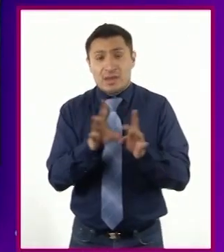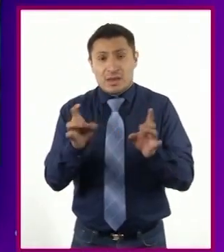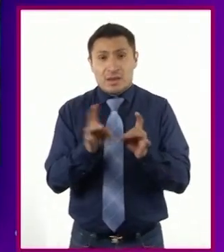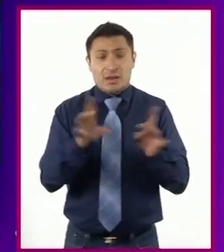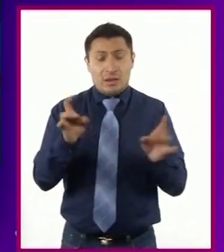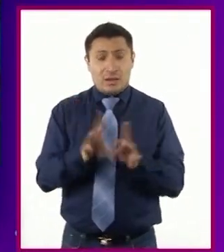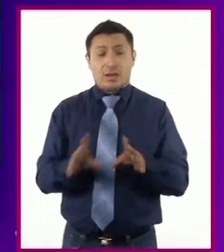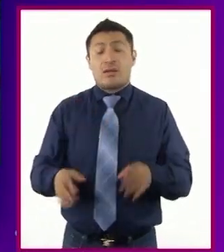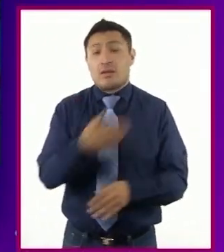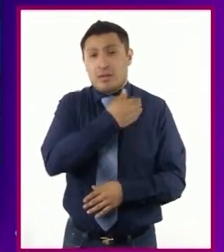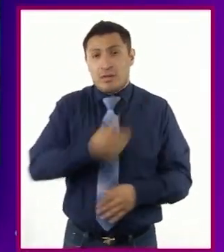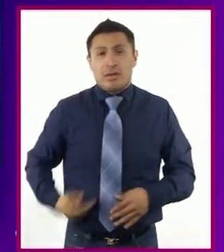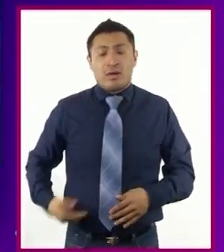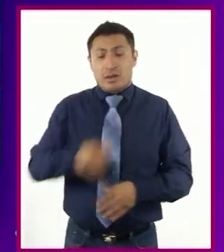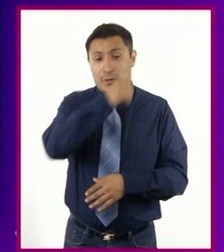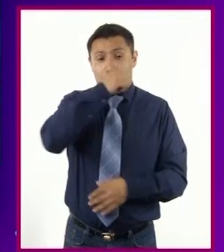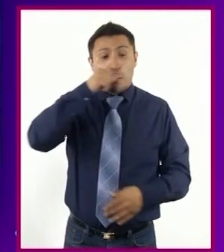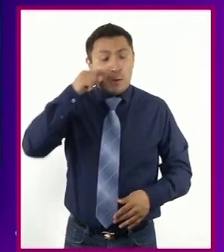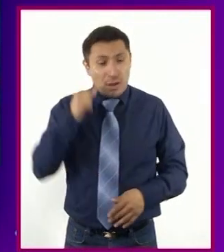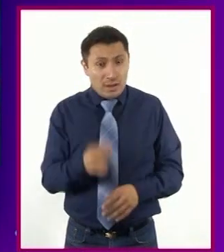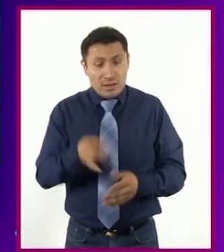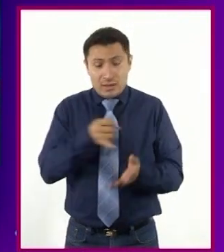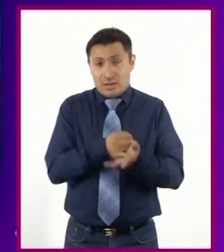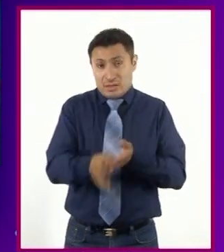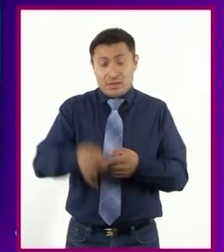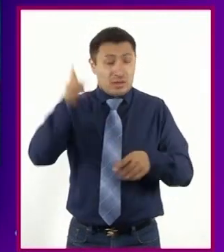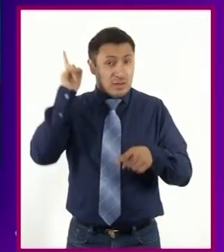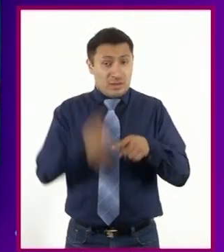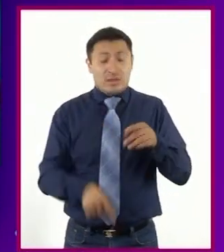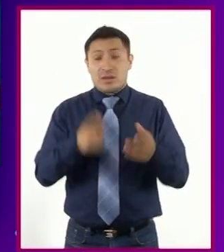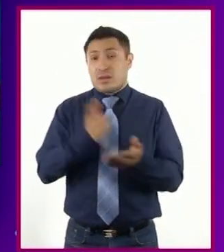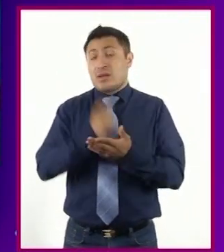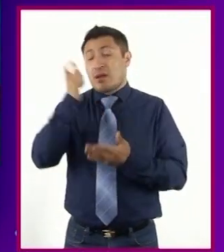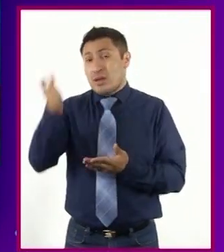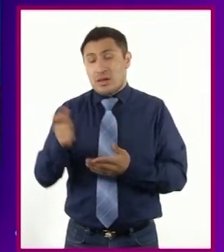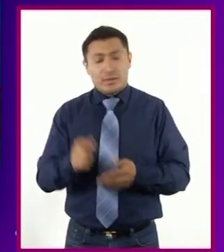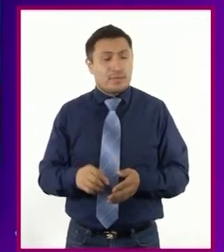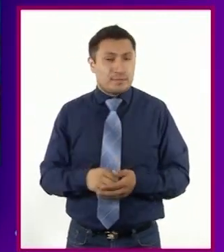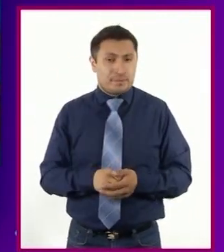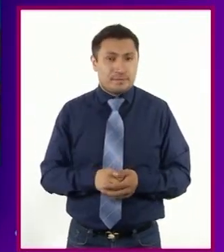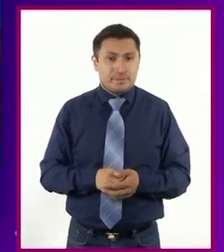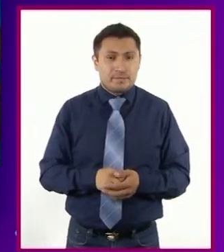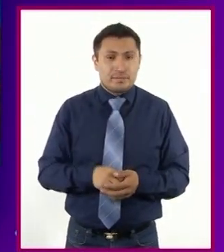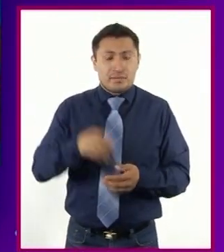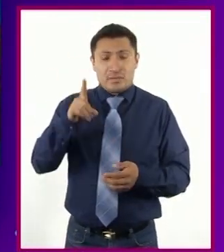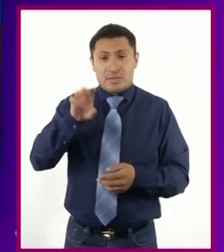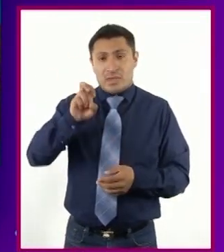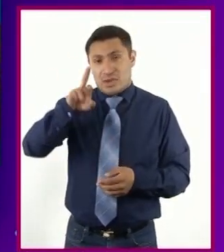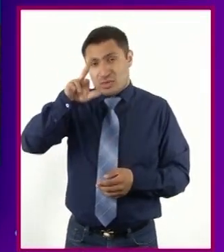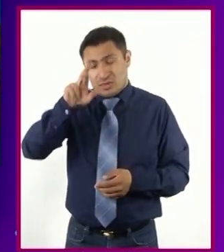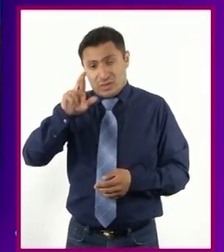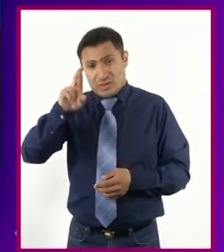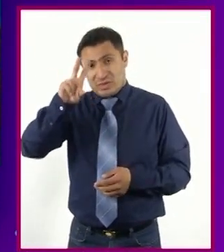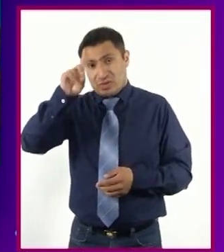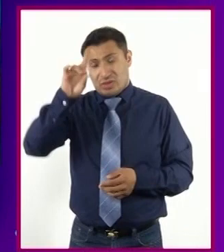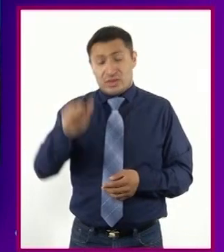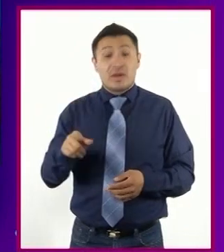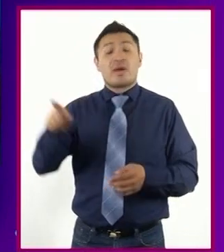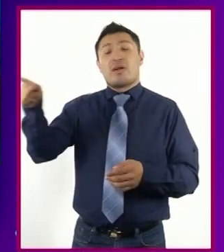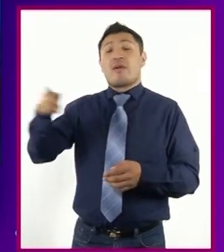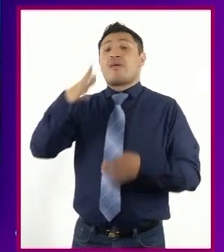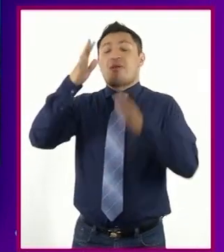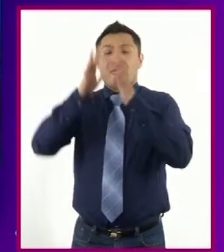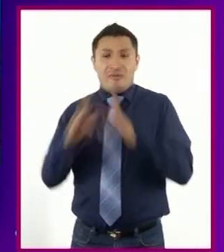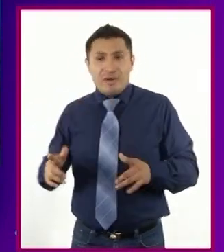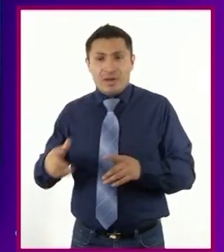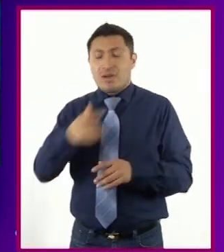situación, el presidente Benito Juárez decidió suspender los pagos de la deuda externa. Como respuesta, Francia, Inglaterra